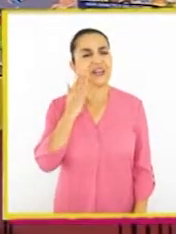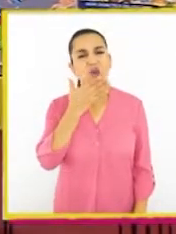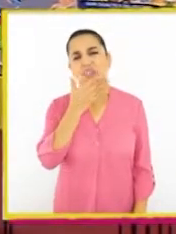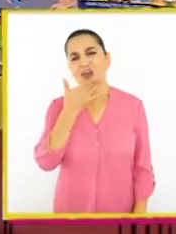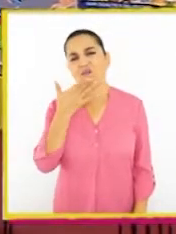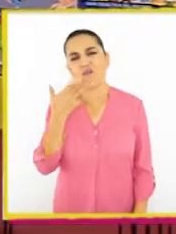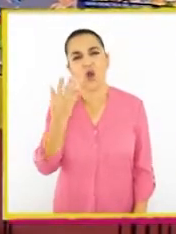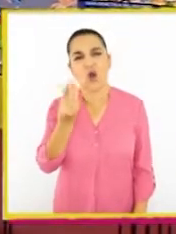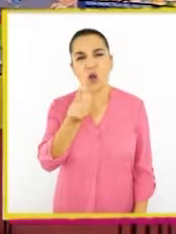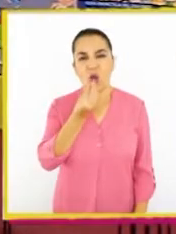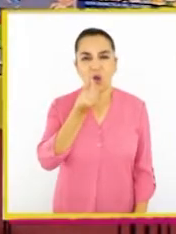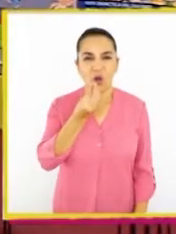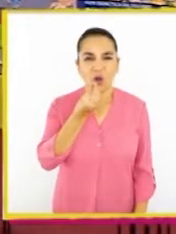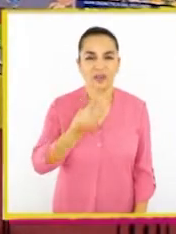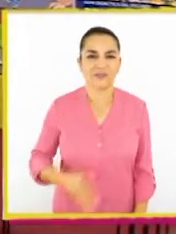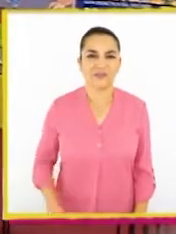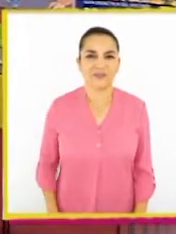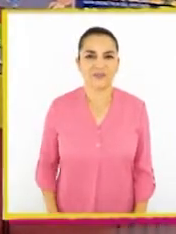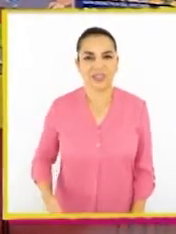rico sabor.